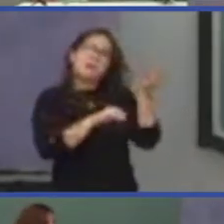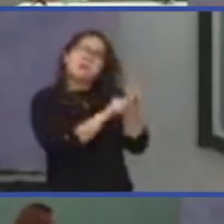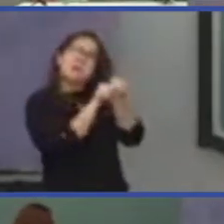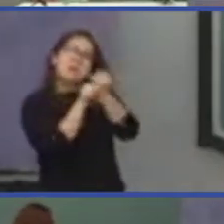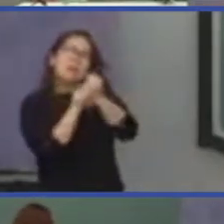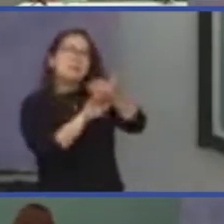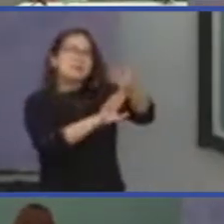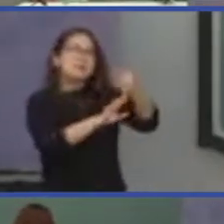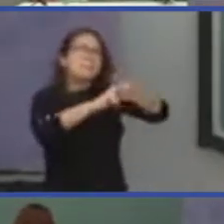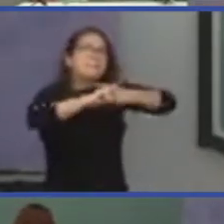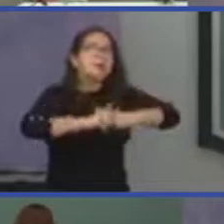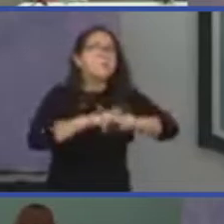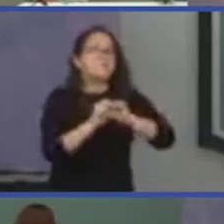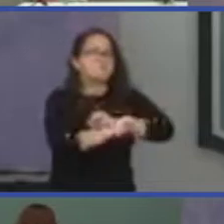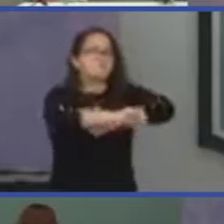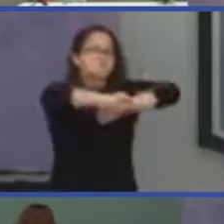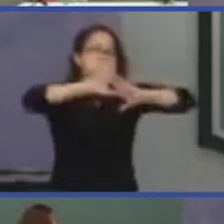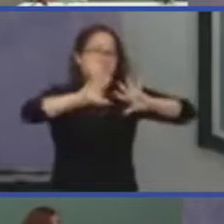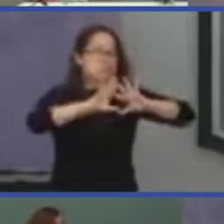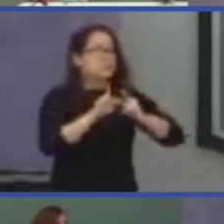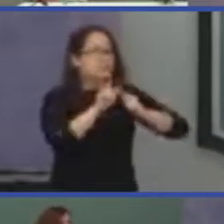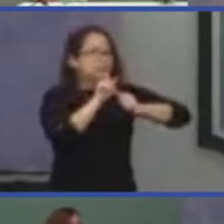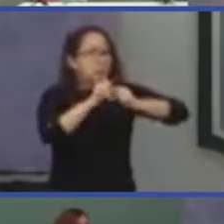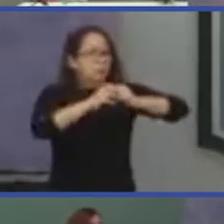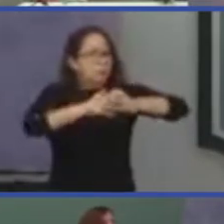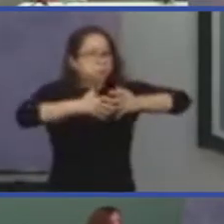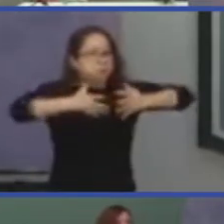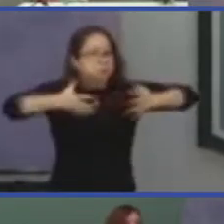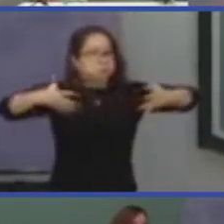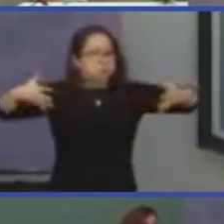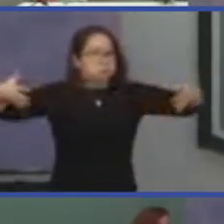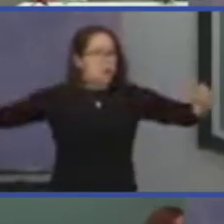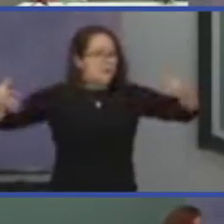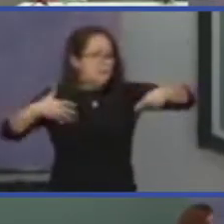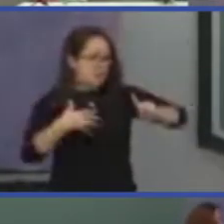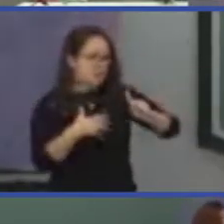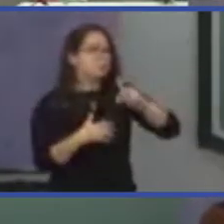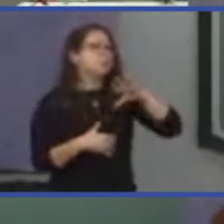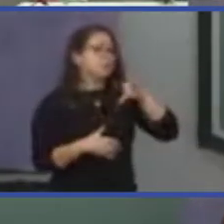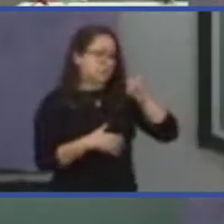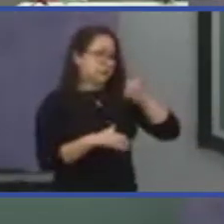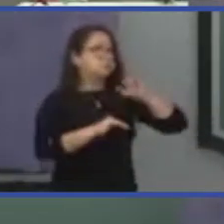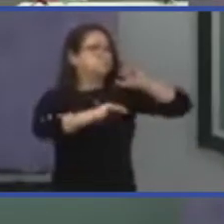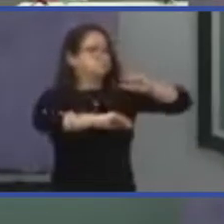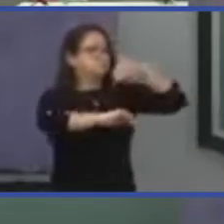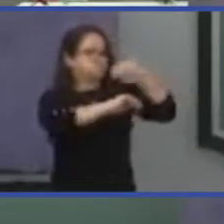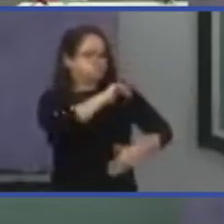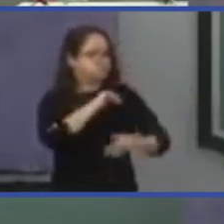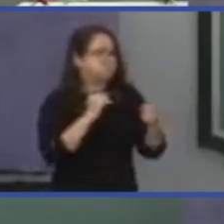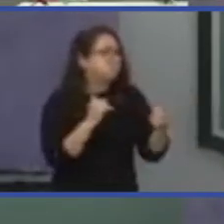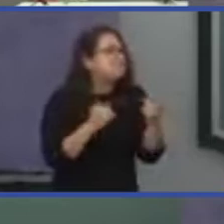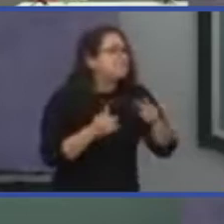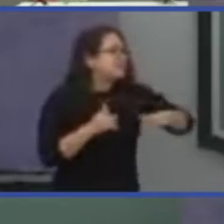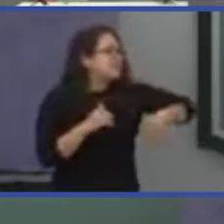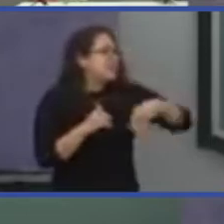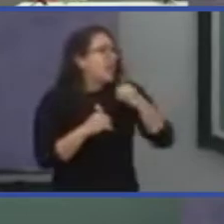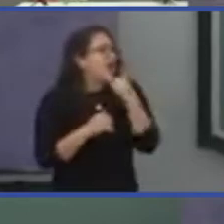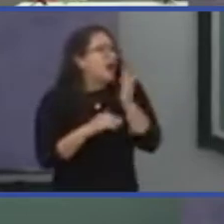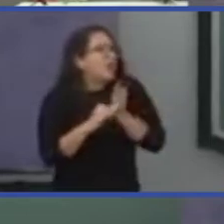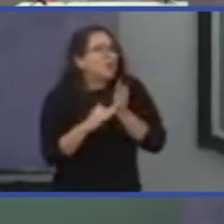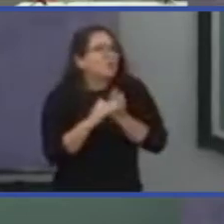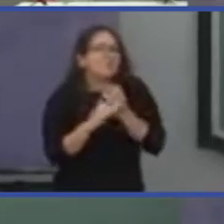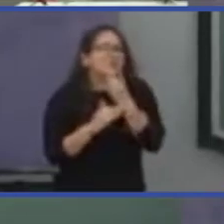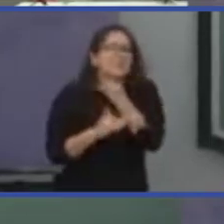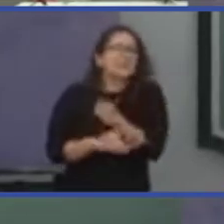sabemos que es finito también. Bien, entonces, ¿de qué se trata ese infinito del que hablamos y dónde lo podríamos encontrar?